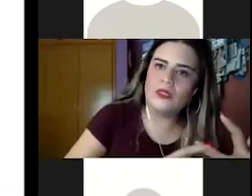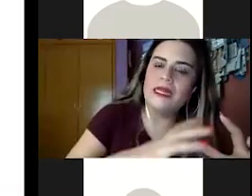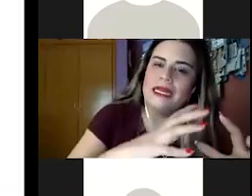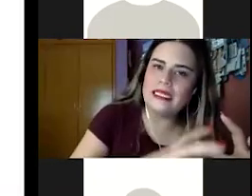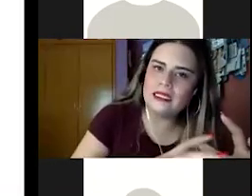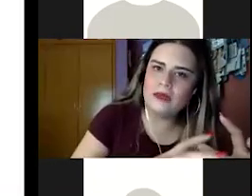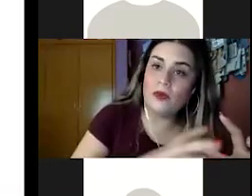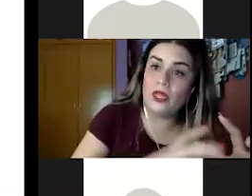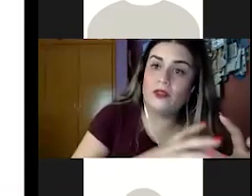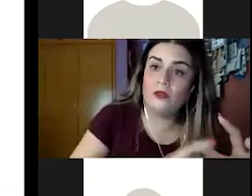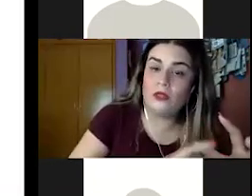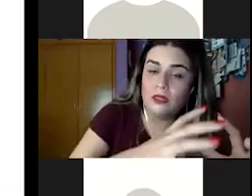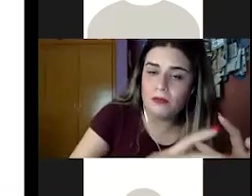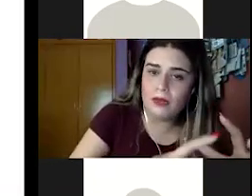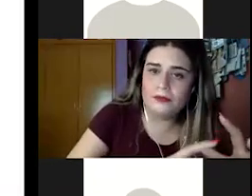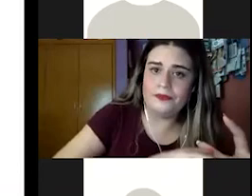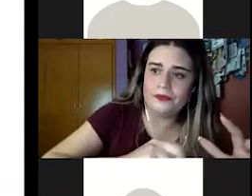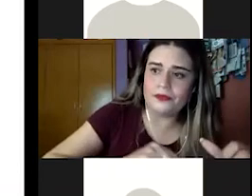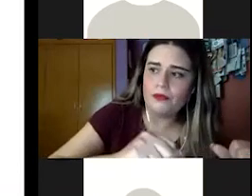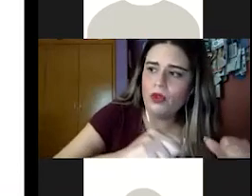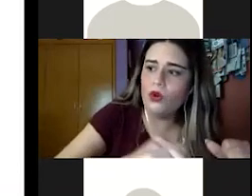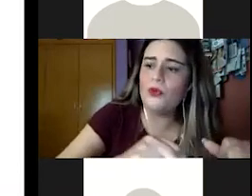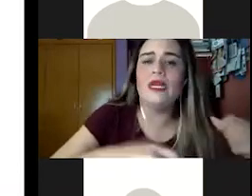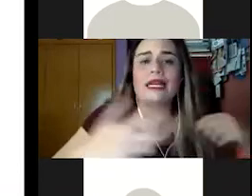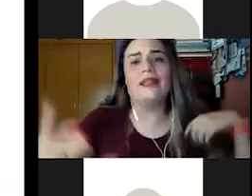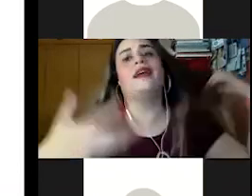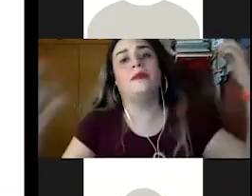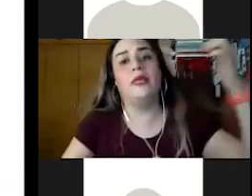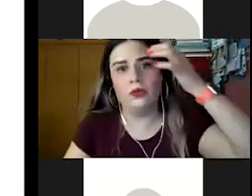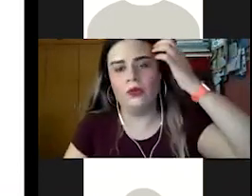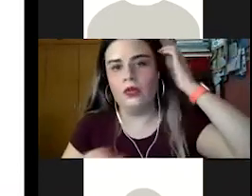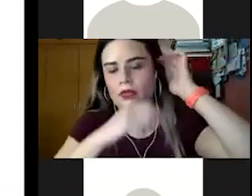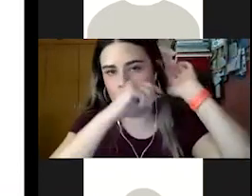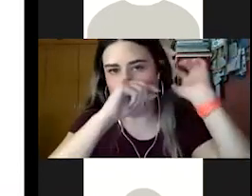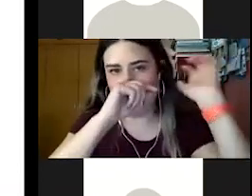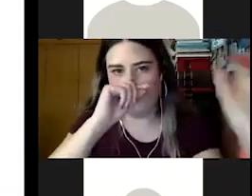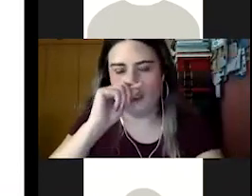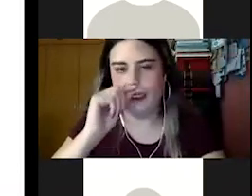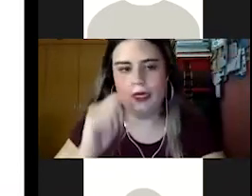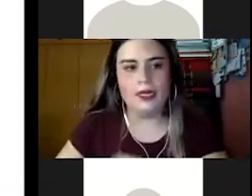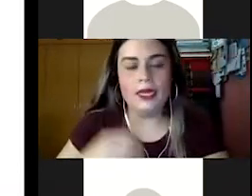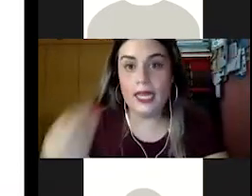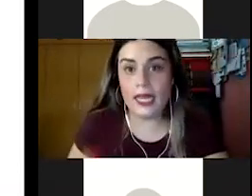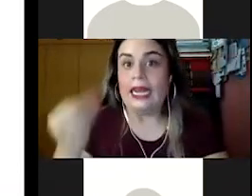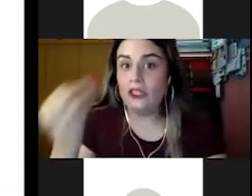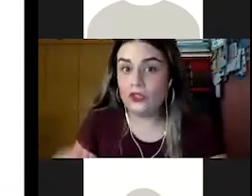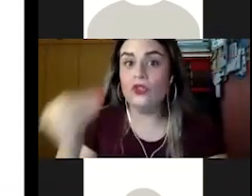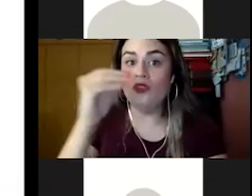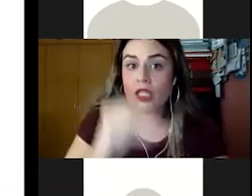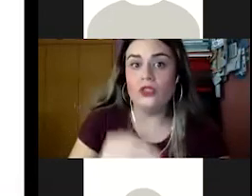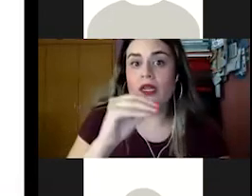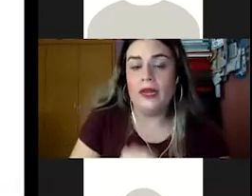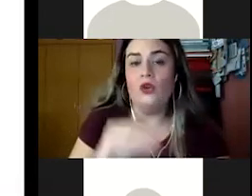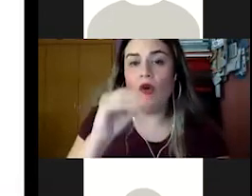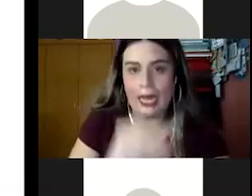instrumentación también existan por decreto municipal o por un acta de cabildo de los regidores. Y en esos